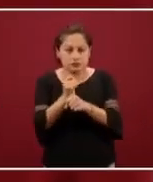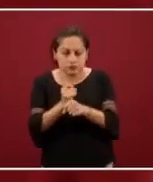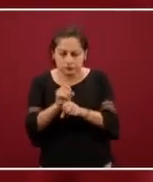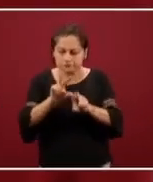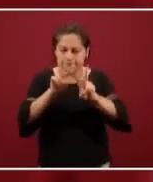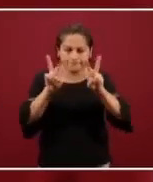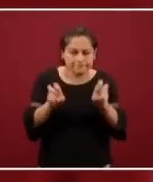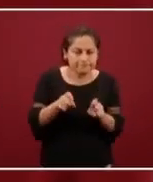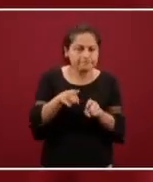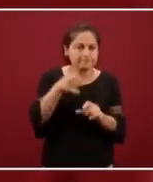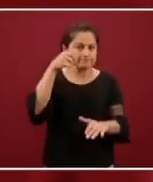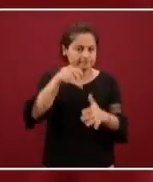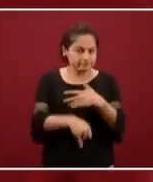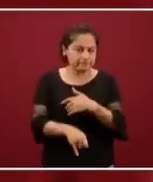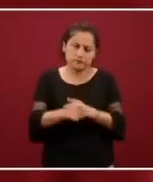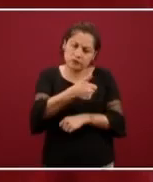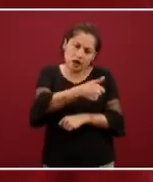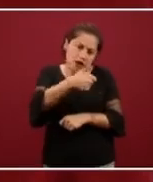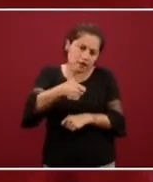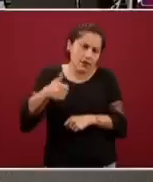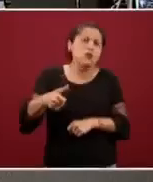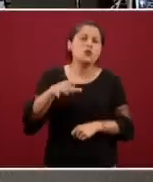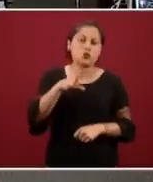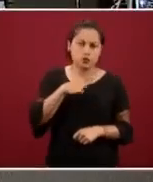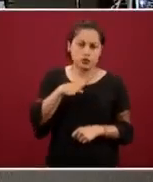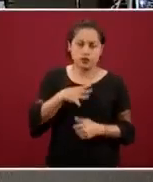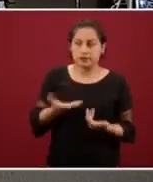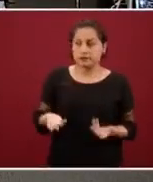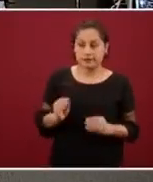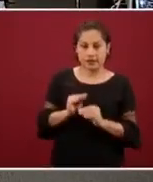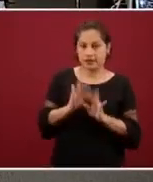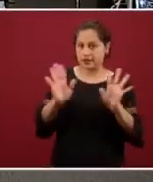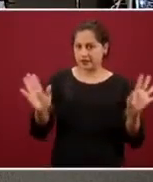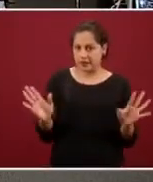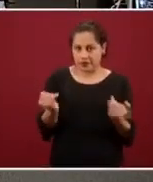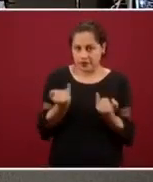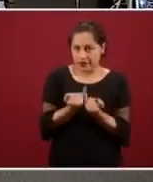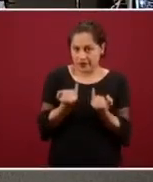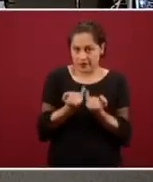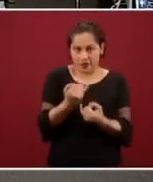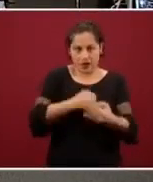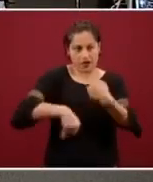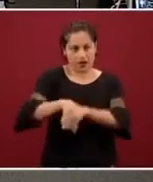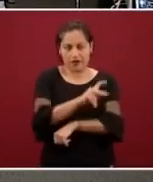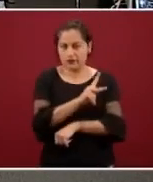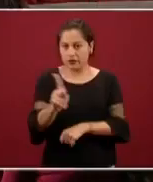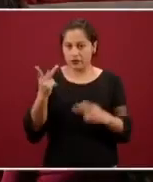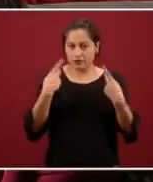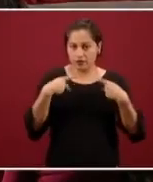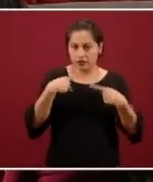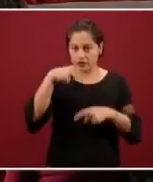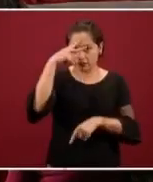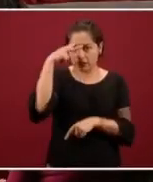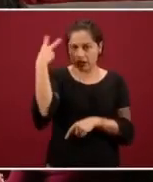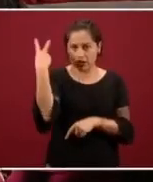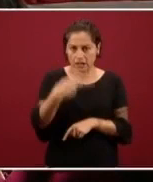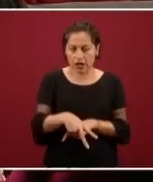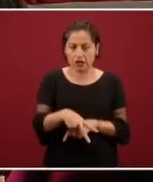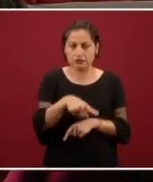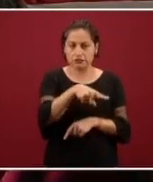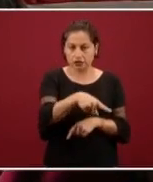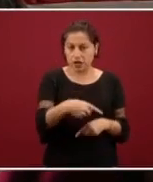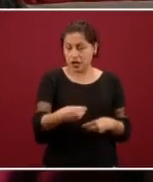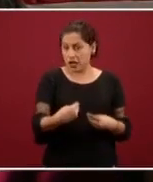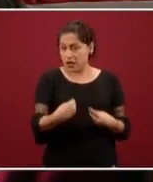cuestiones. Y bueno, sería básicamente. Y como cualquier mexicano tiene todo el derecho a ser atendido en caso de que así